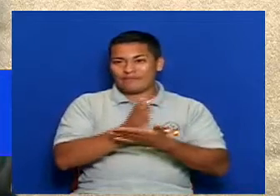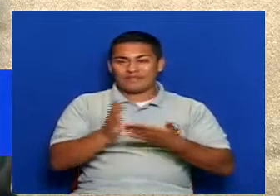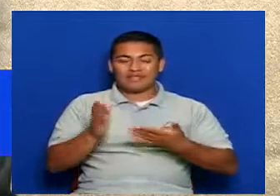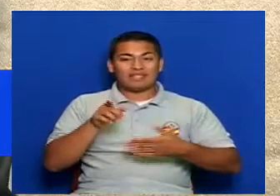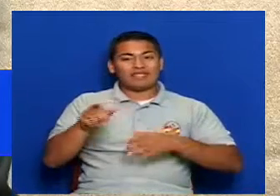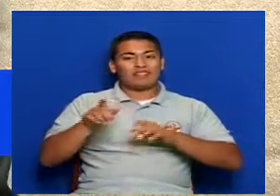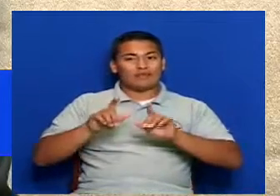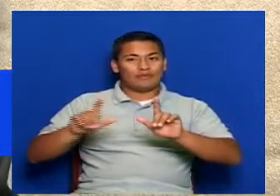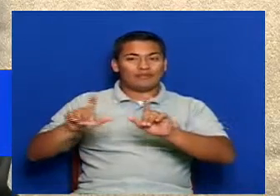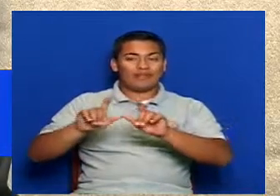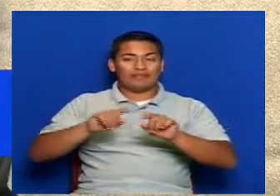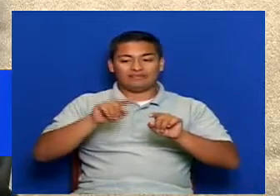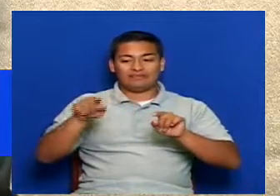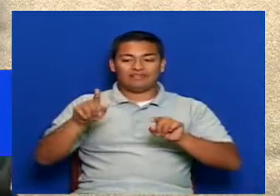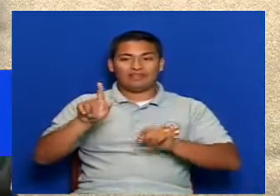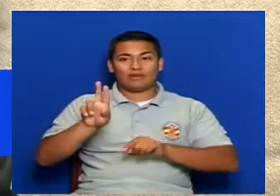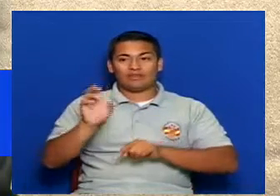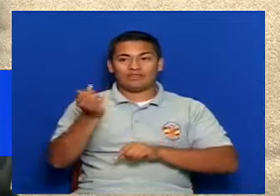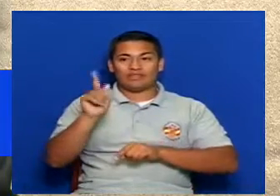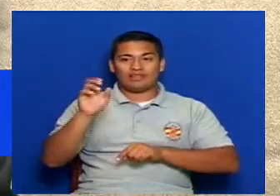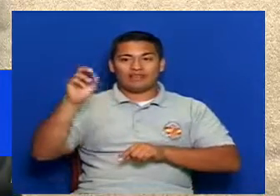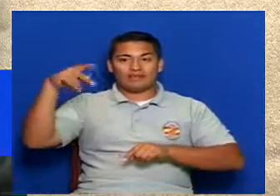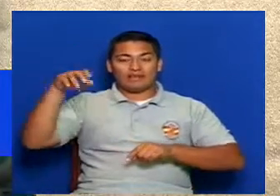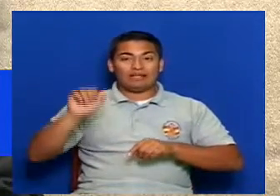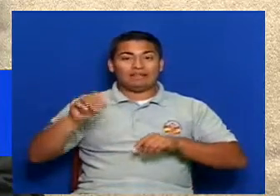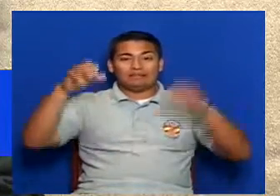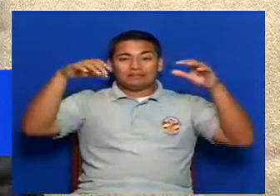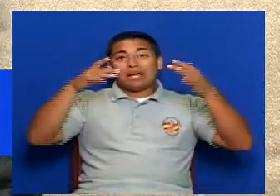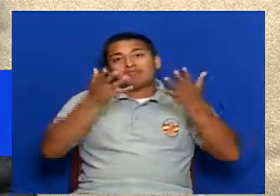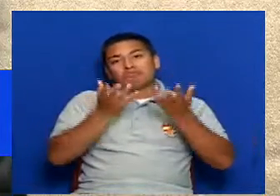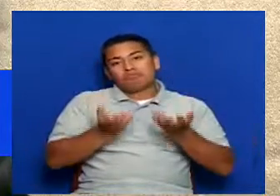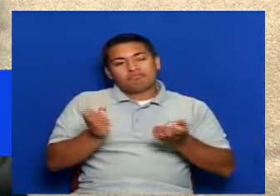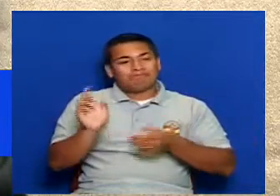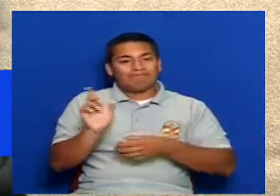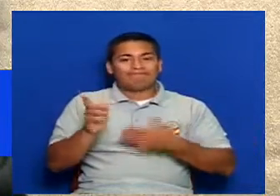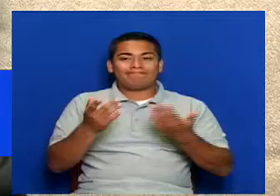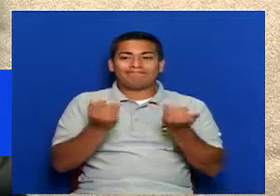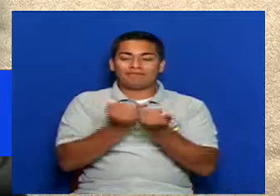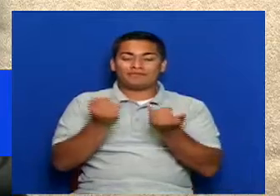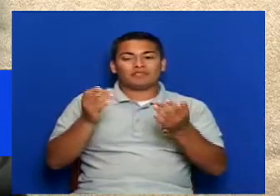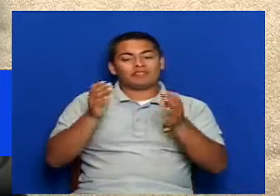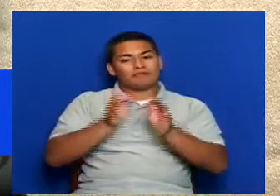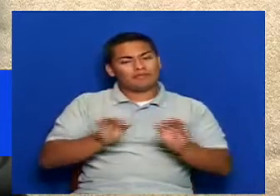las zonas secas hemos estado observando todo eso dando nuestro aporte